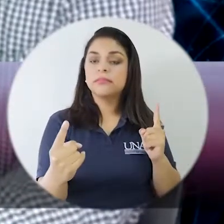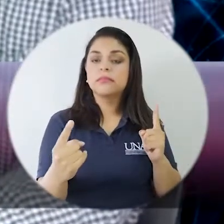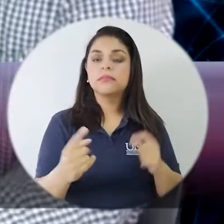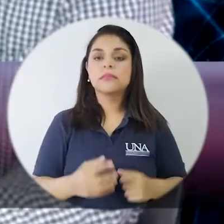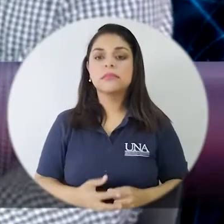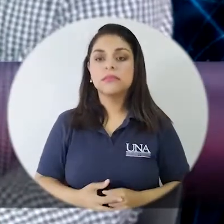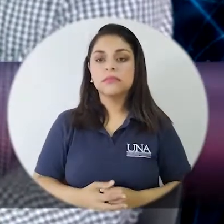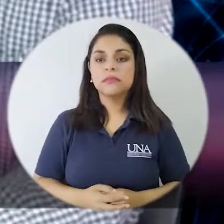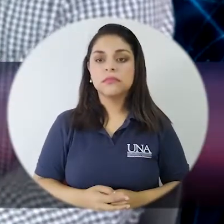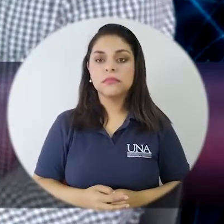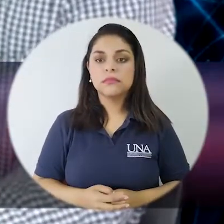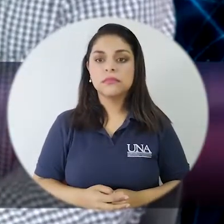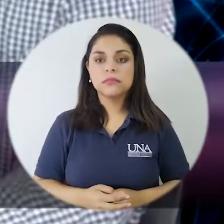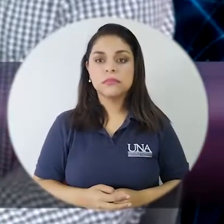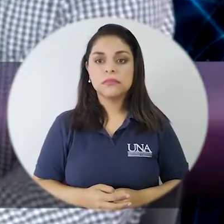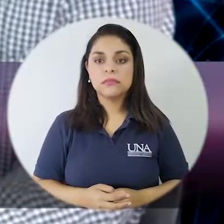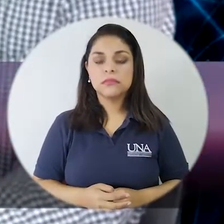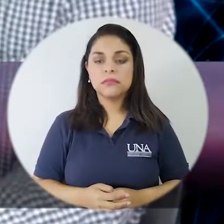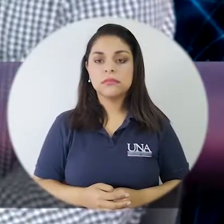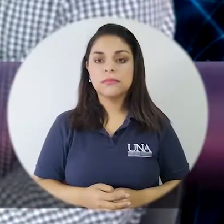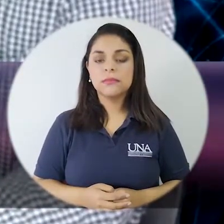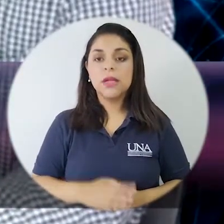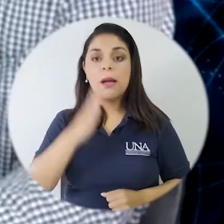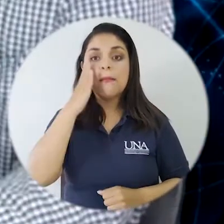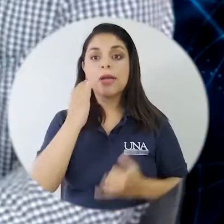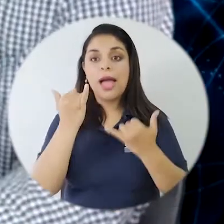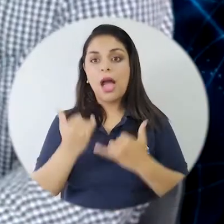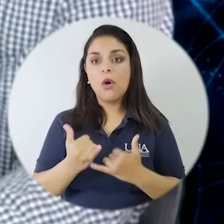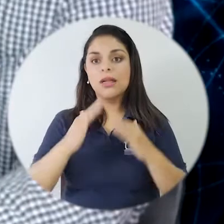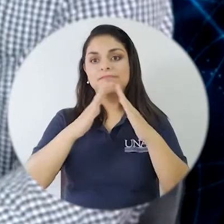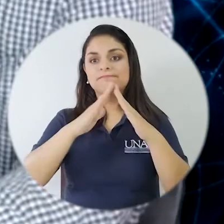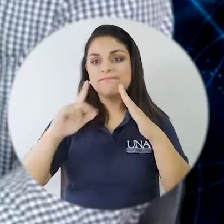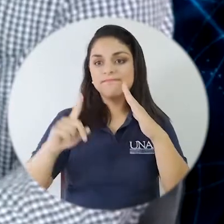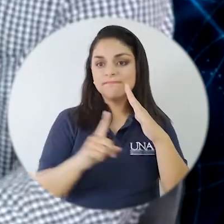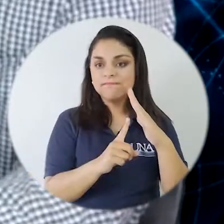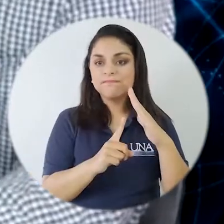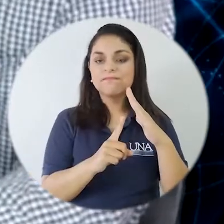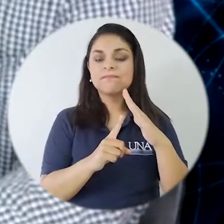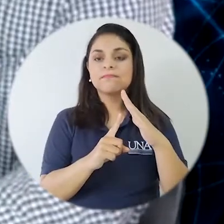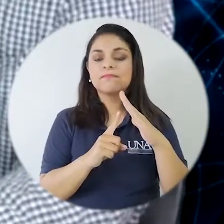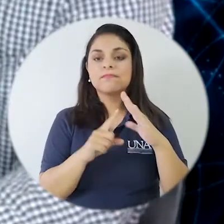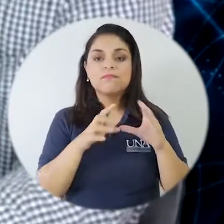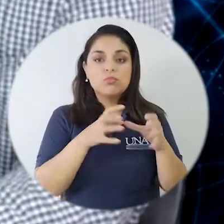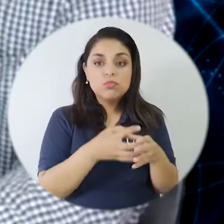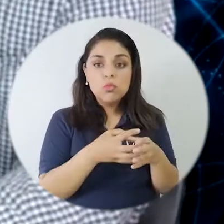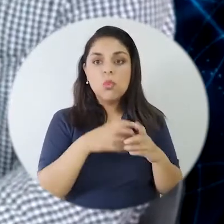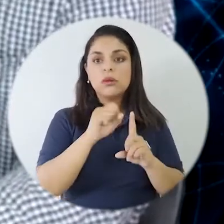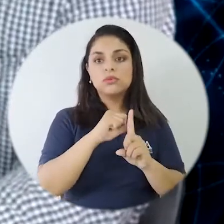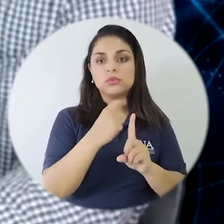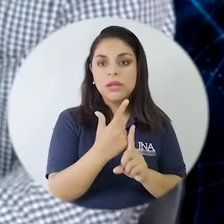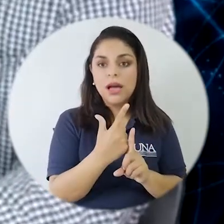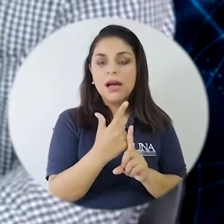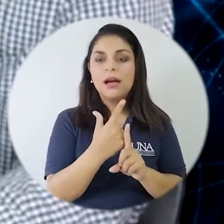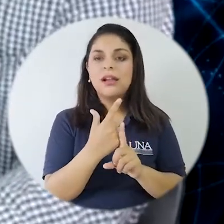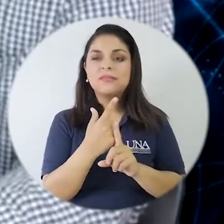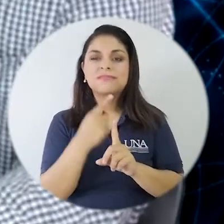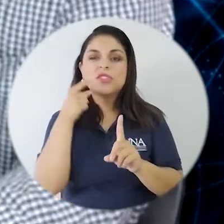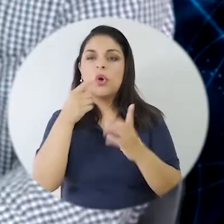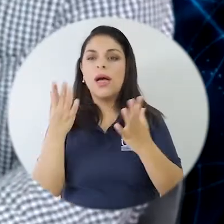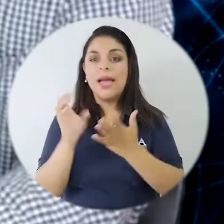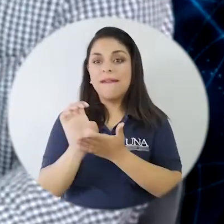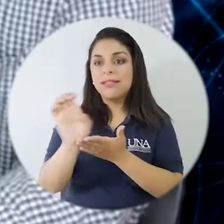porque tocaba, por temas digamos, de confinamiento, temas de burbuja o